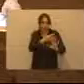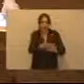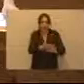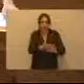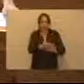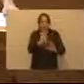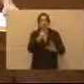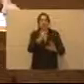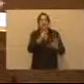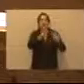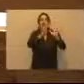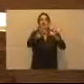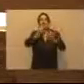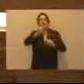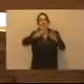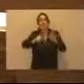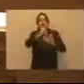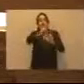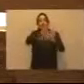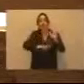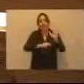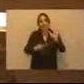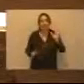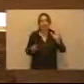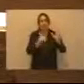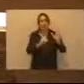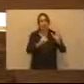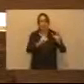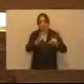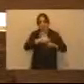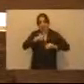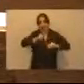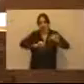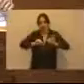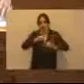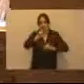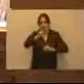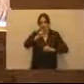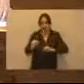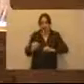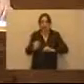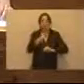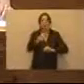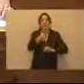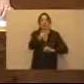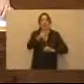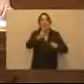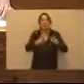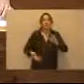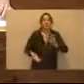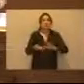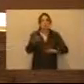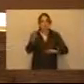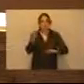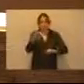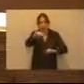en 780 personas a lista quirúrxica en Luca, en máis de 100 personas as